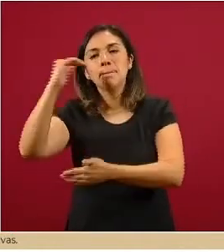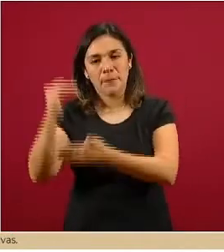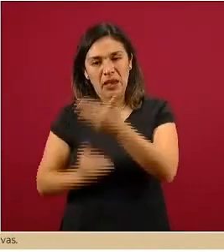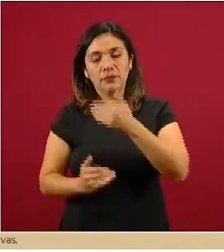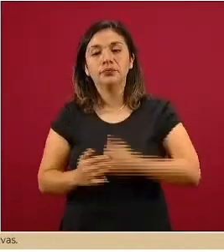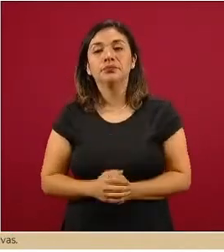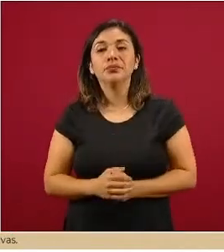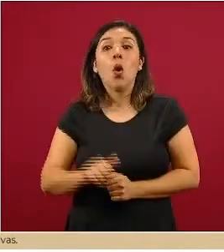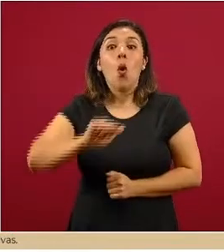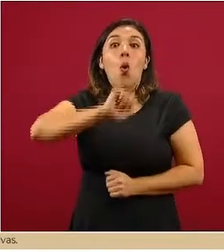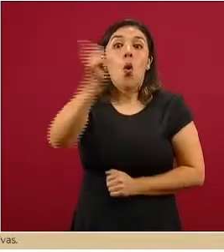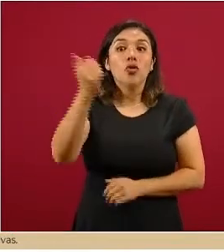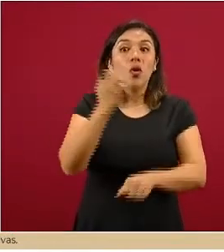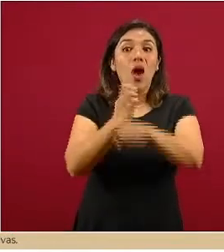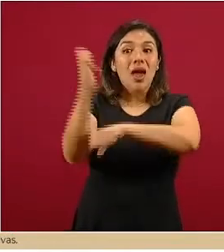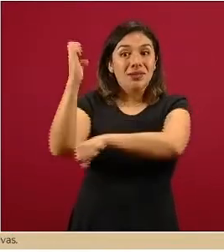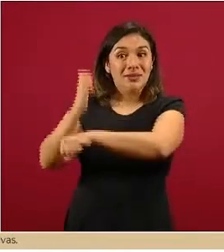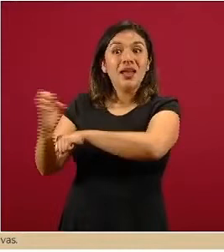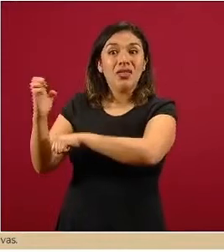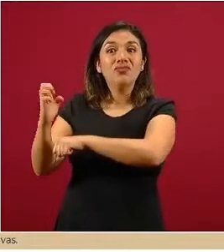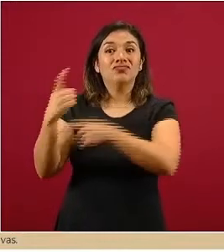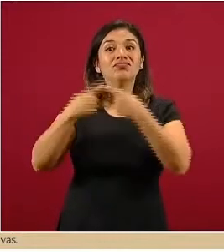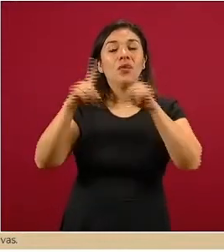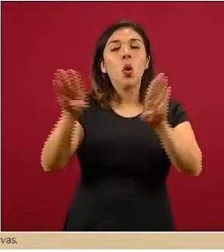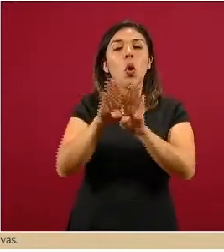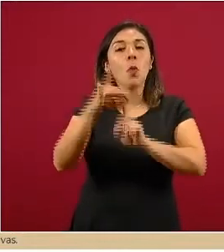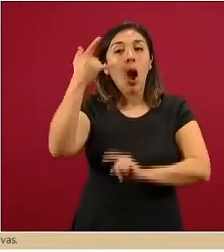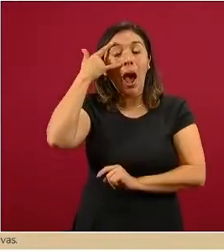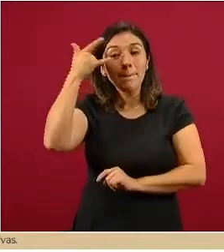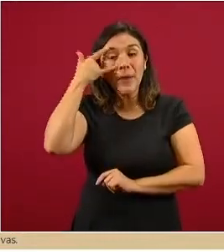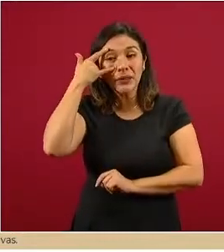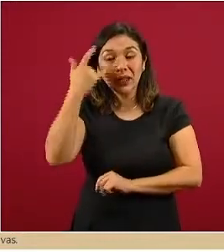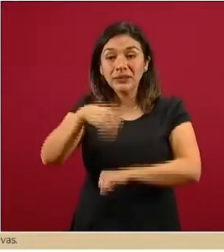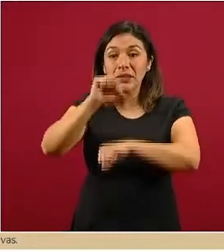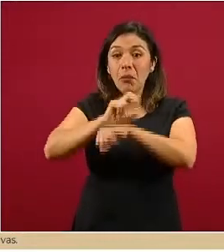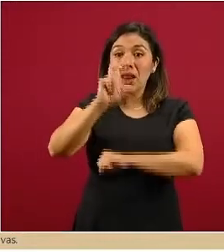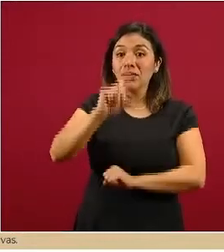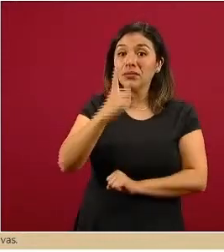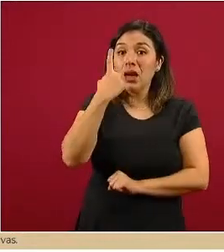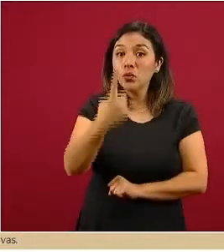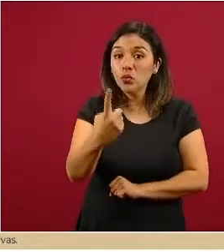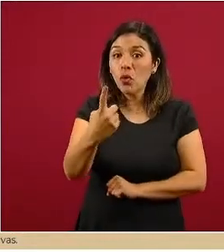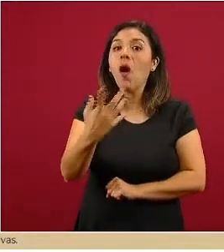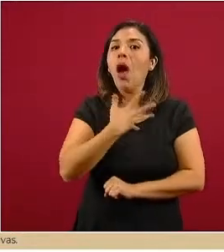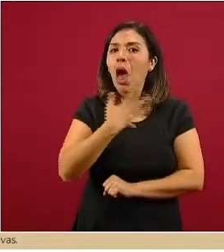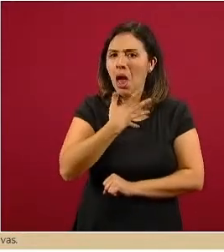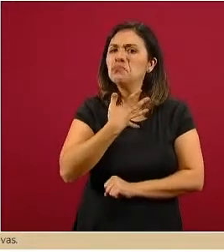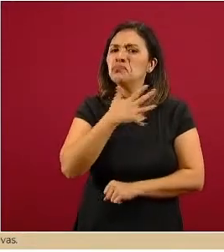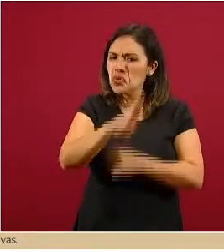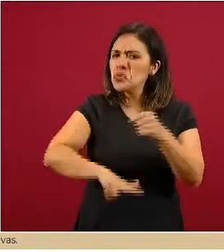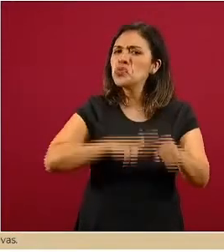aquí también están incluyendo, aunque no son semanas, sino son meses, países en América